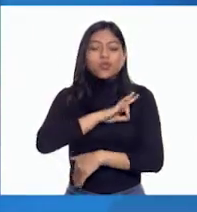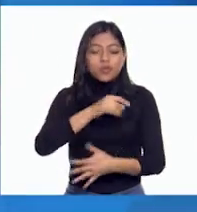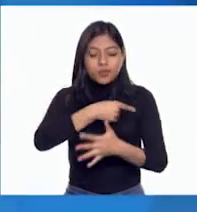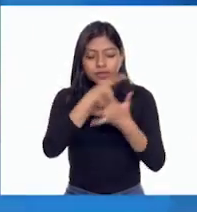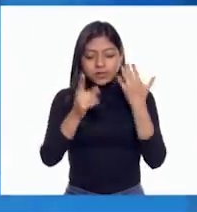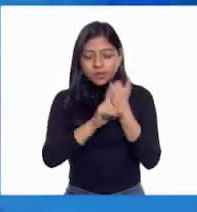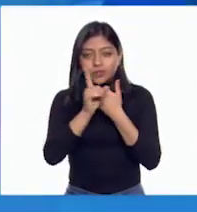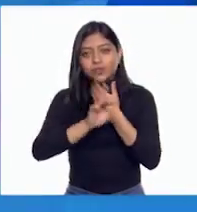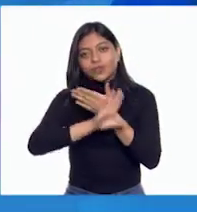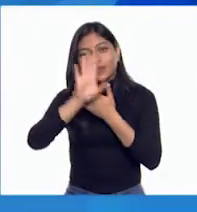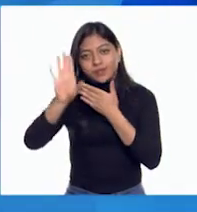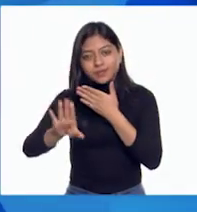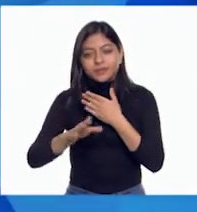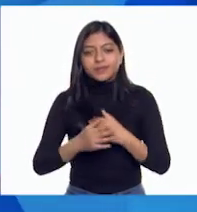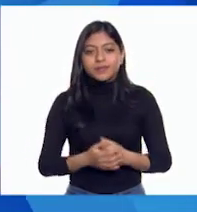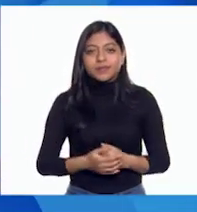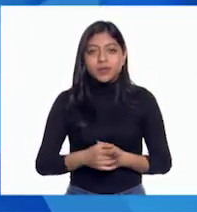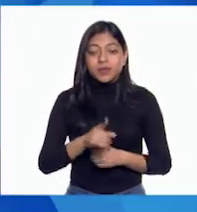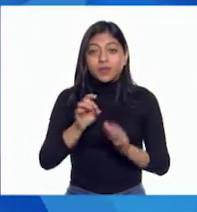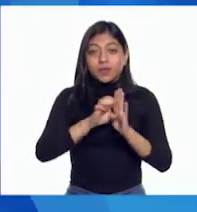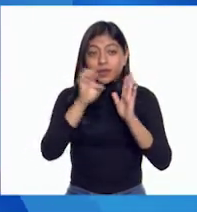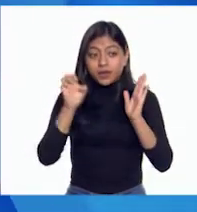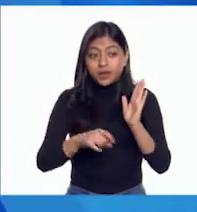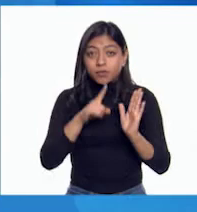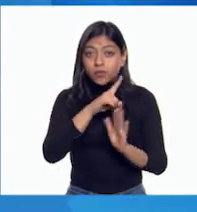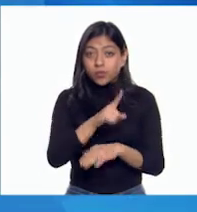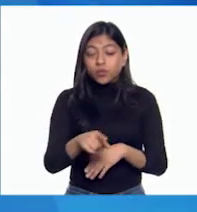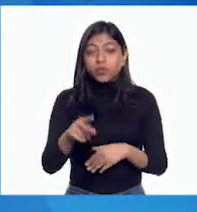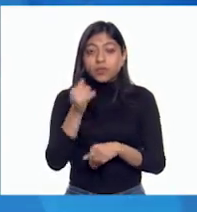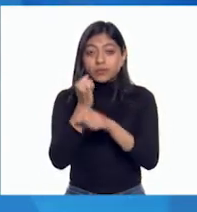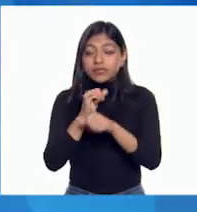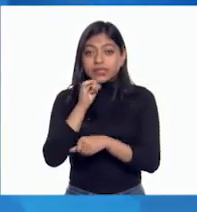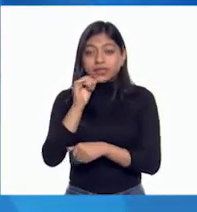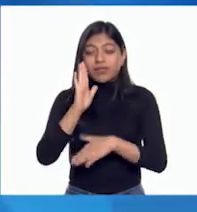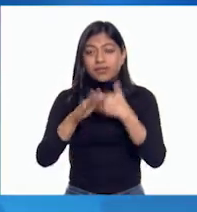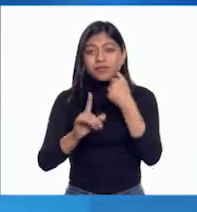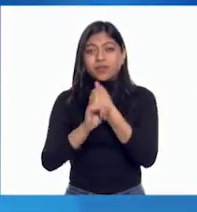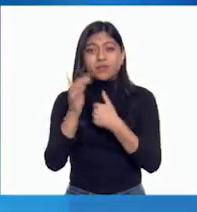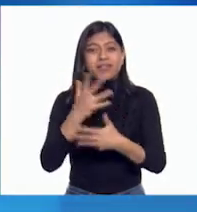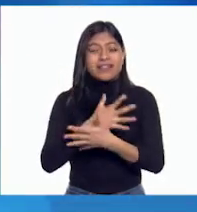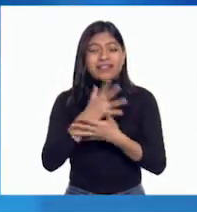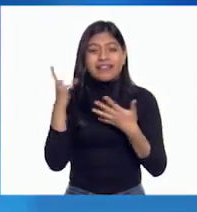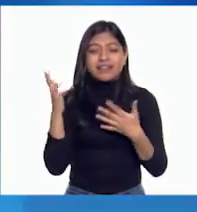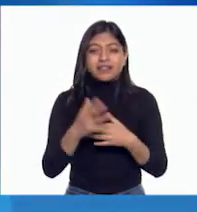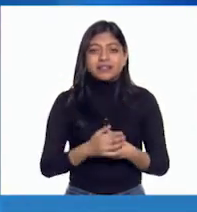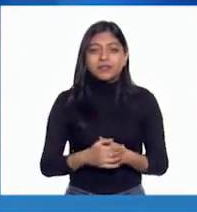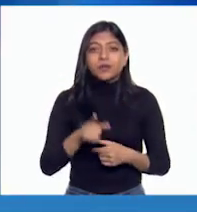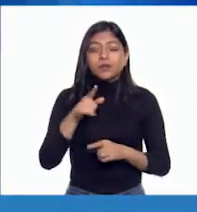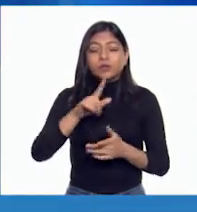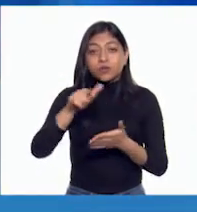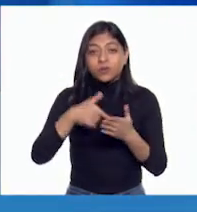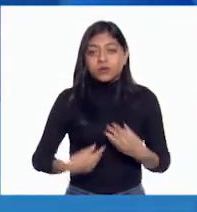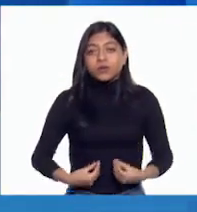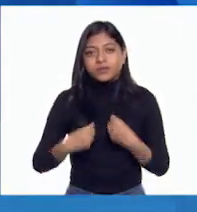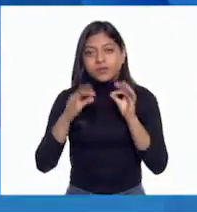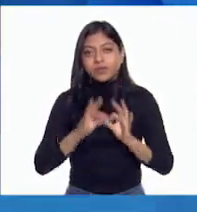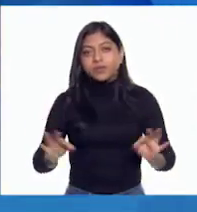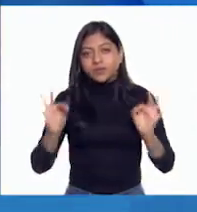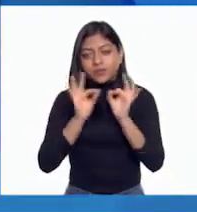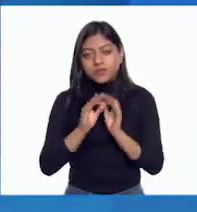de problema. Porque si no, ese problema se puede hacer más grande. Porque hay que saber lo que pasa en nuestra comunidad.